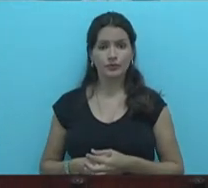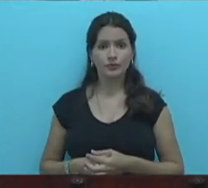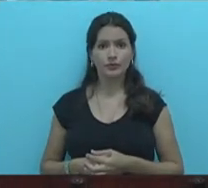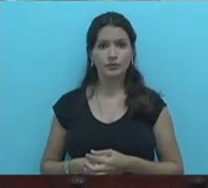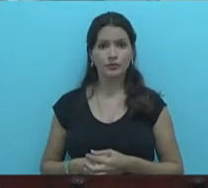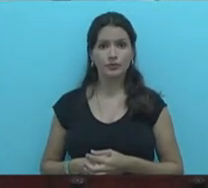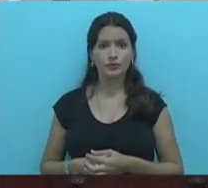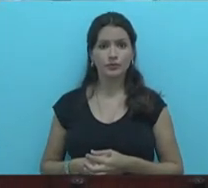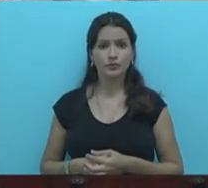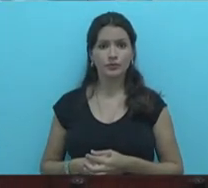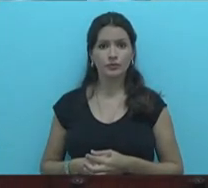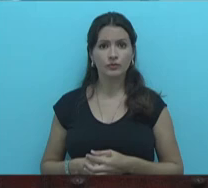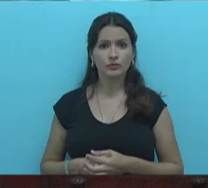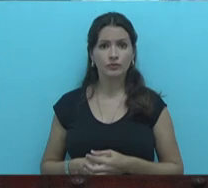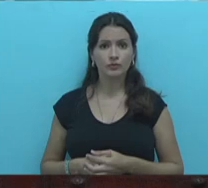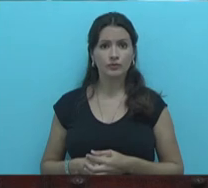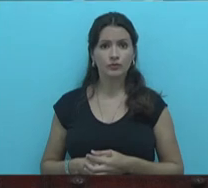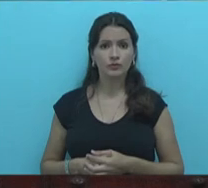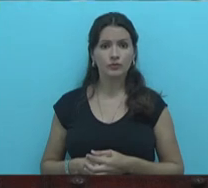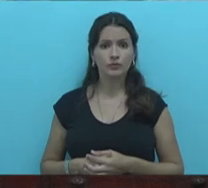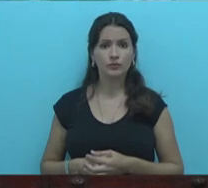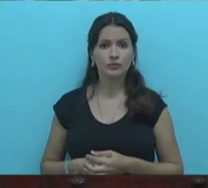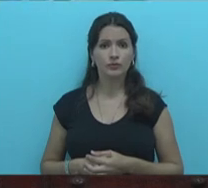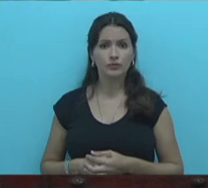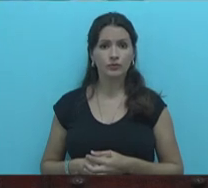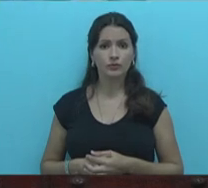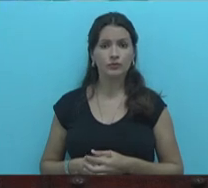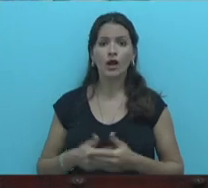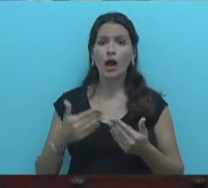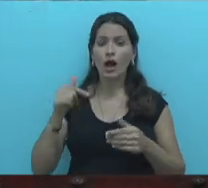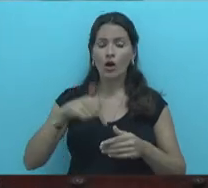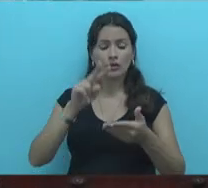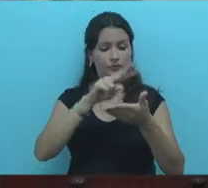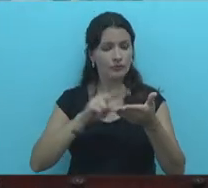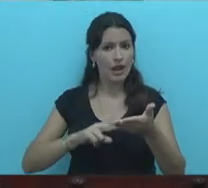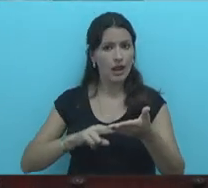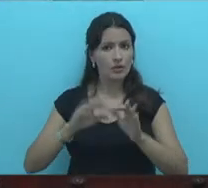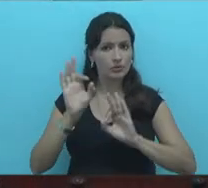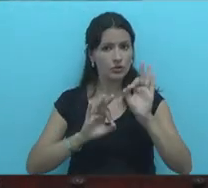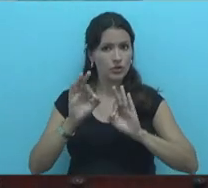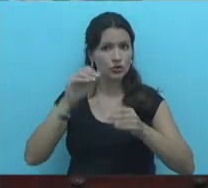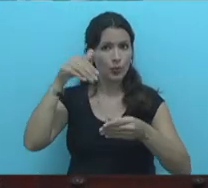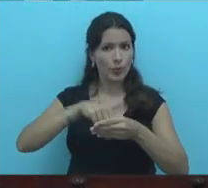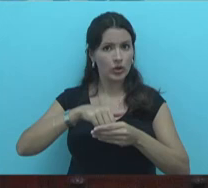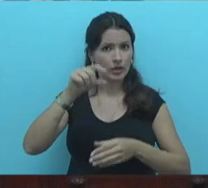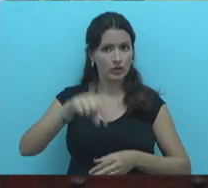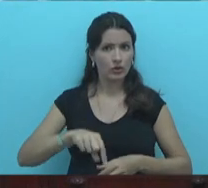Bien, a continuación vamos a dar lectura a los proyectos reservados en Secretaría para su tratamiento sobre tablas.